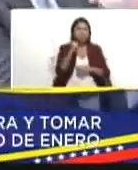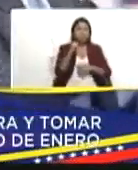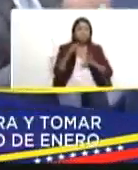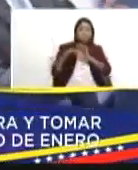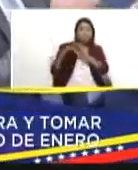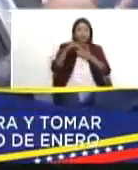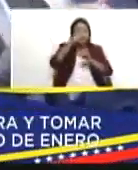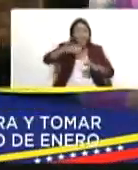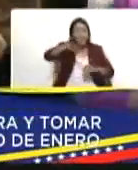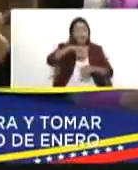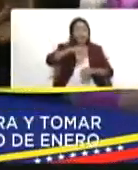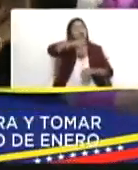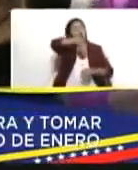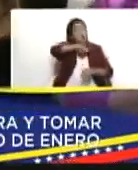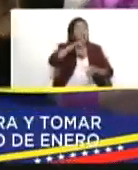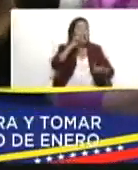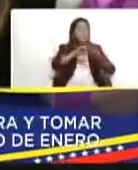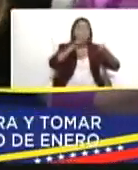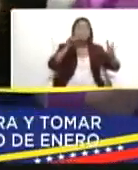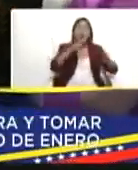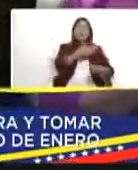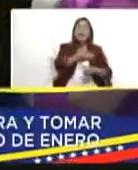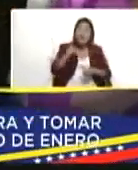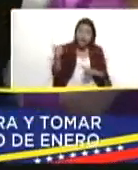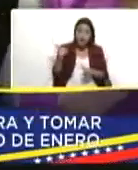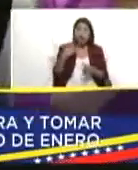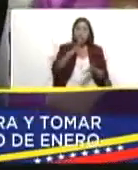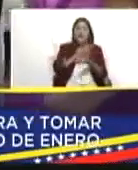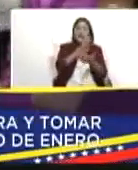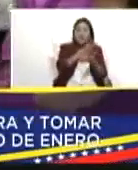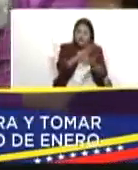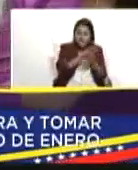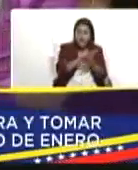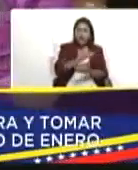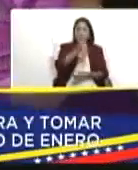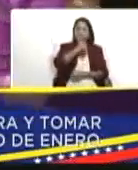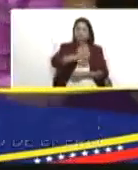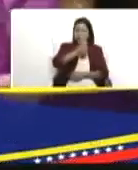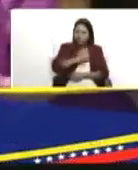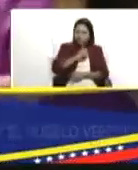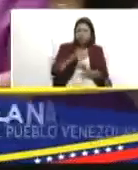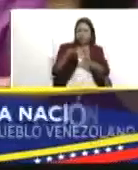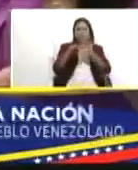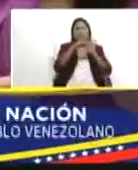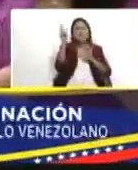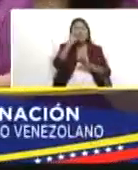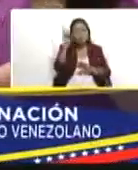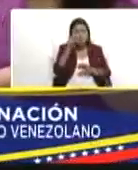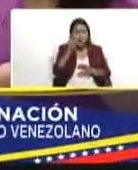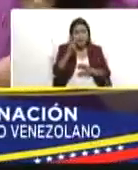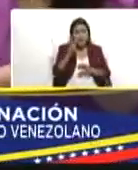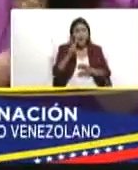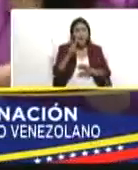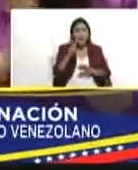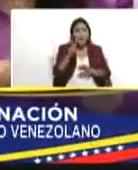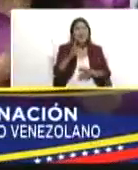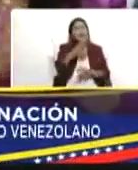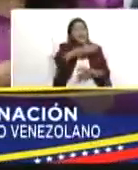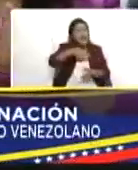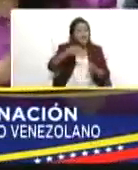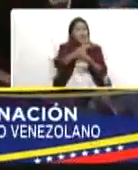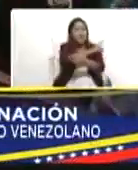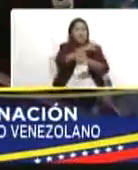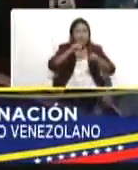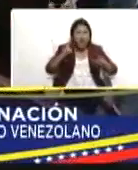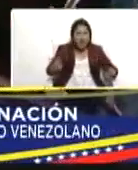prueba queremos Paz estabilidad armonía tolerancia Unión naon queremos democracia